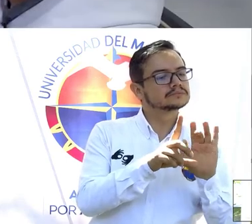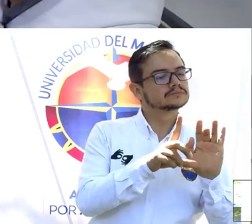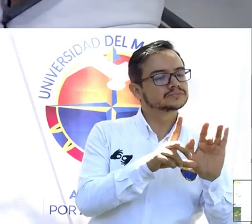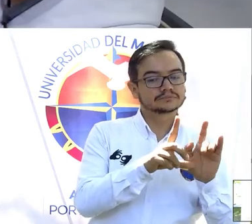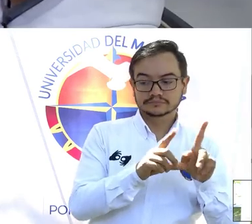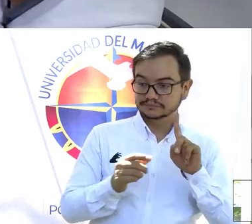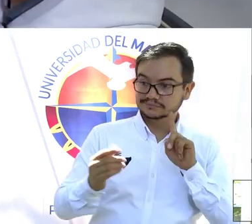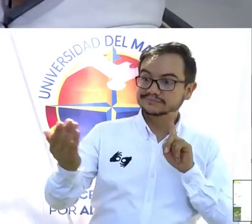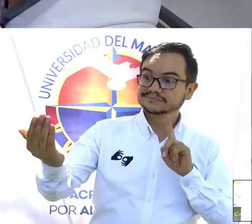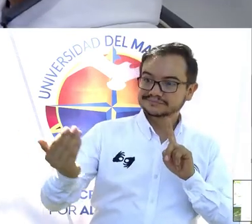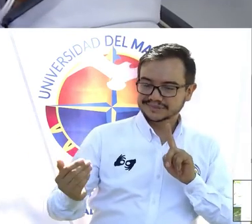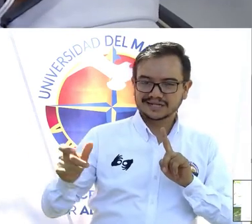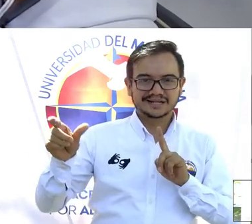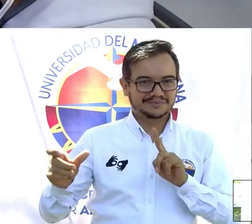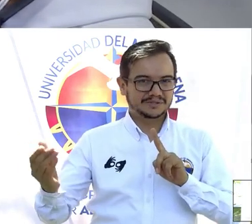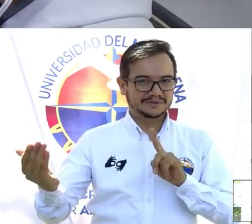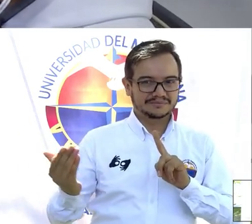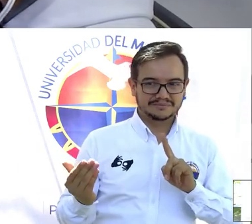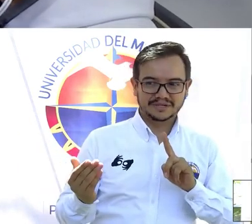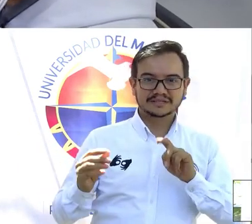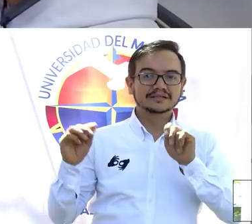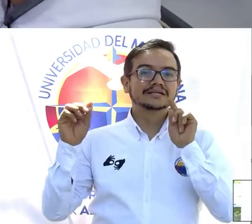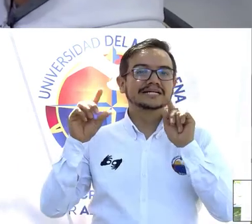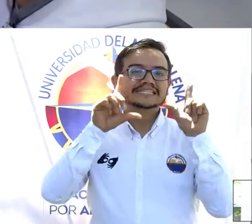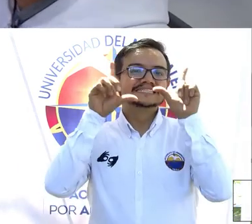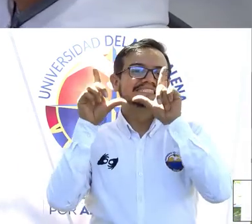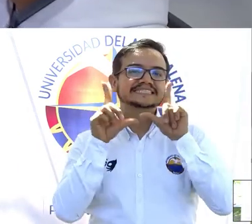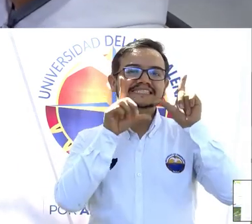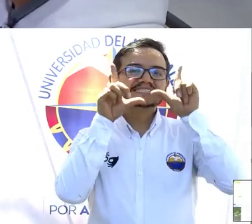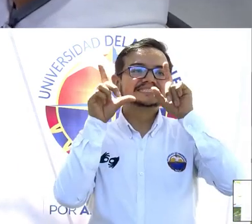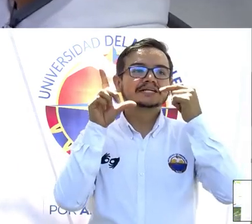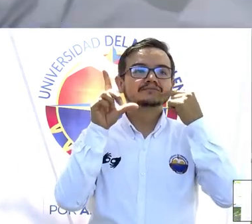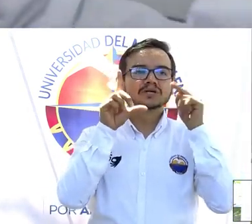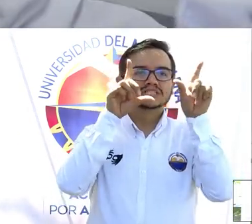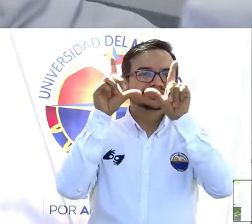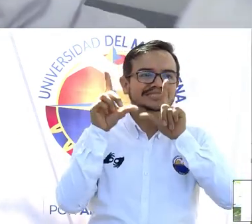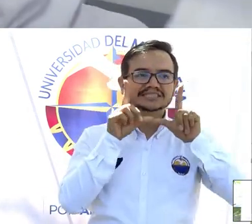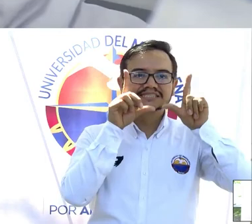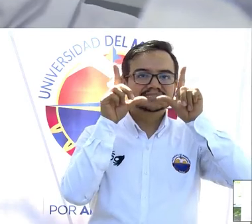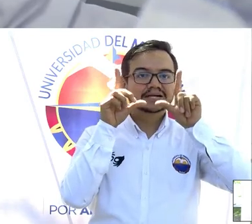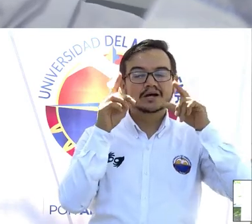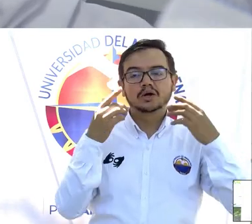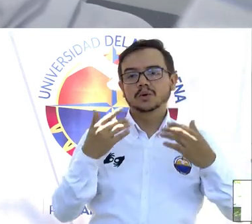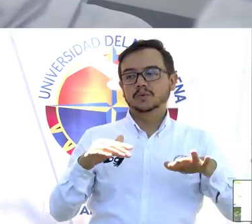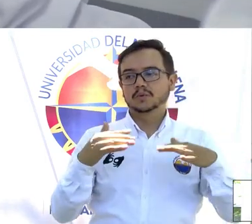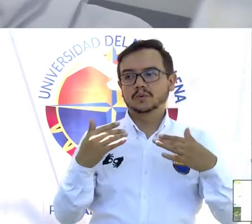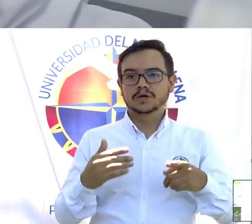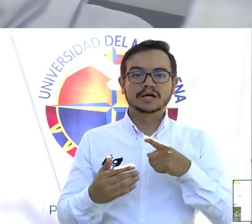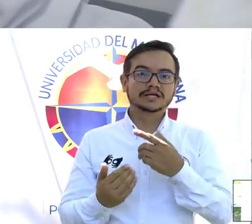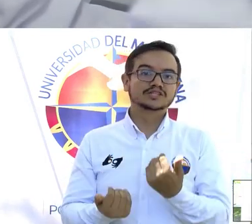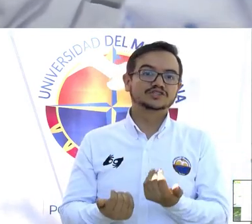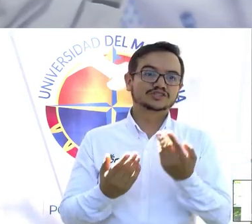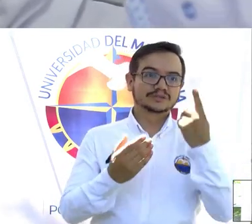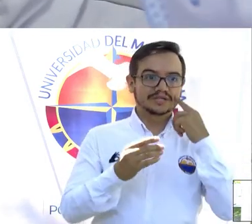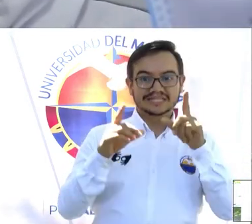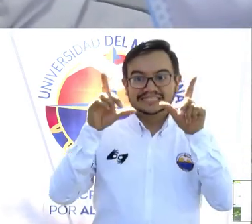paciente, toma la radiografía del diente y esto es ingresado al equipo